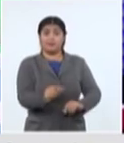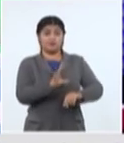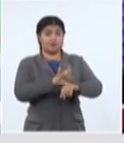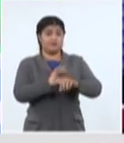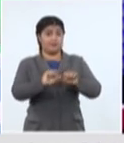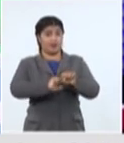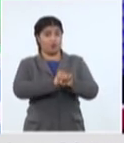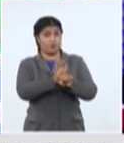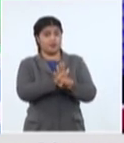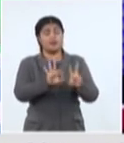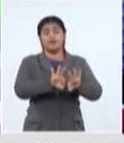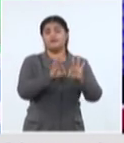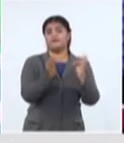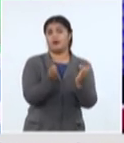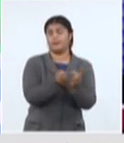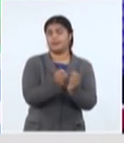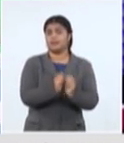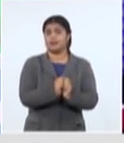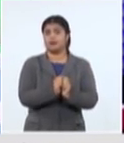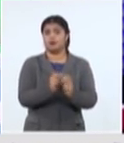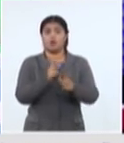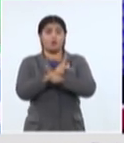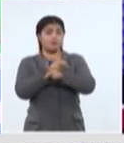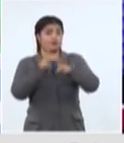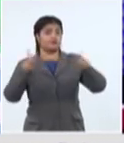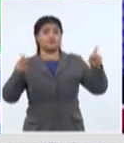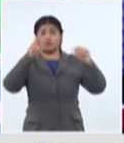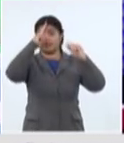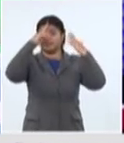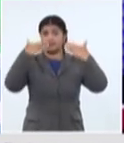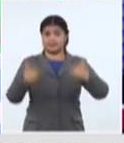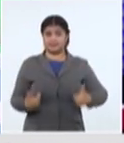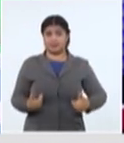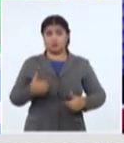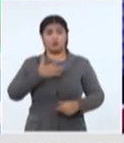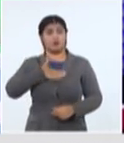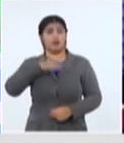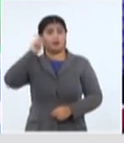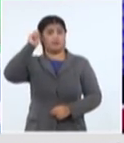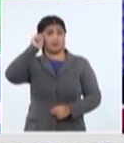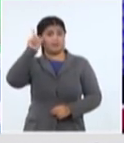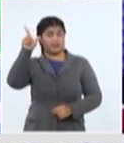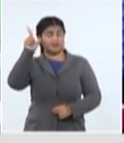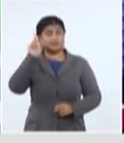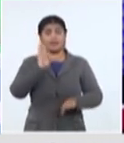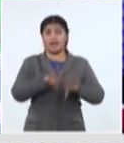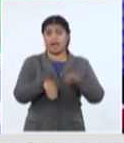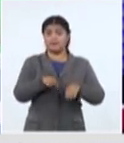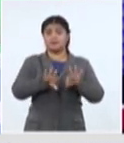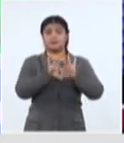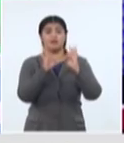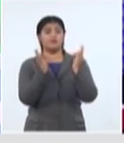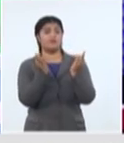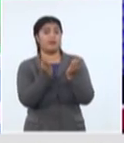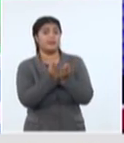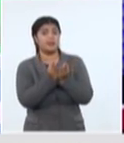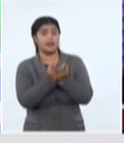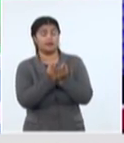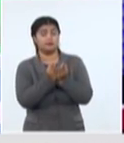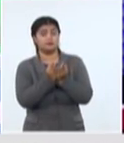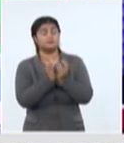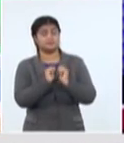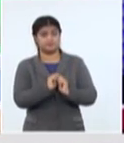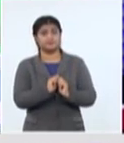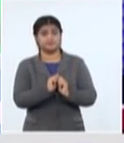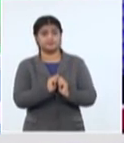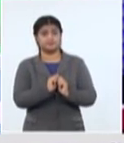pues al profesional de la salud. Fíjate, Gisela, mi experiencia es que a veces incluso los familiares están más desbordados emocionalmente